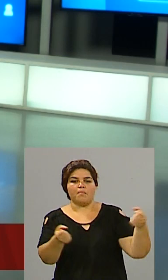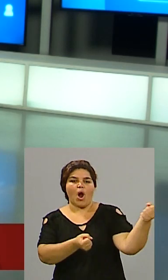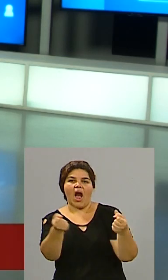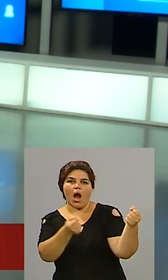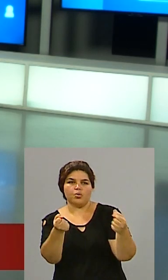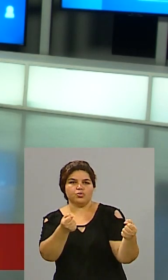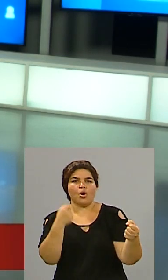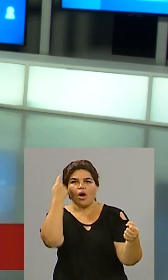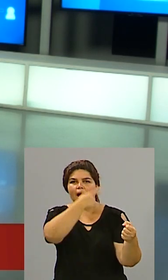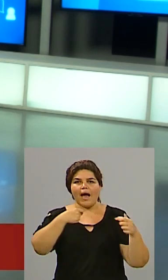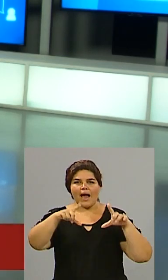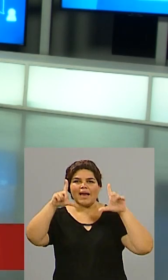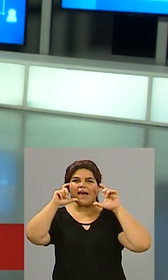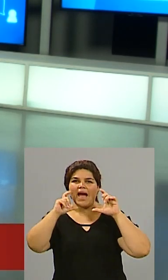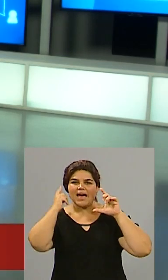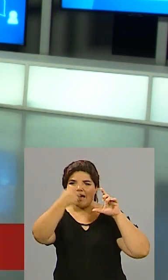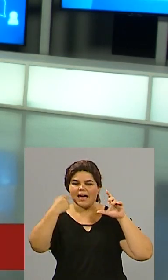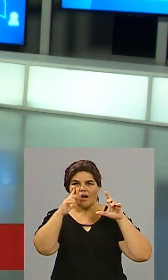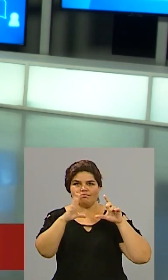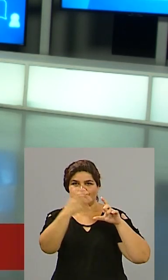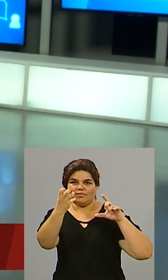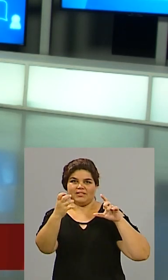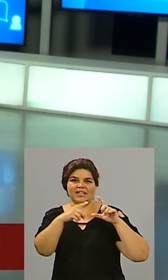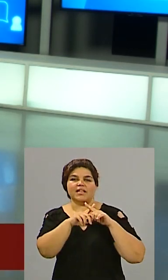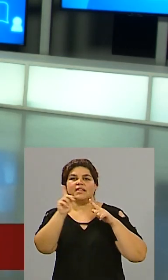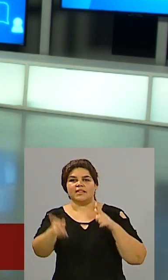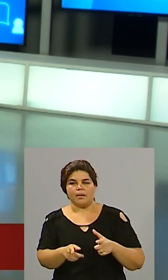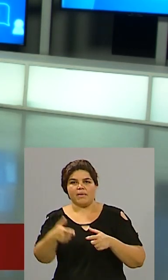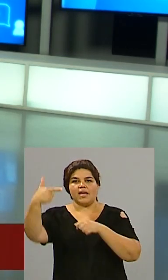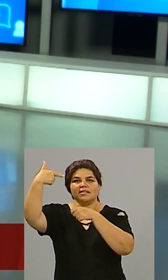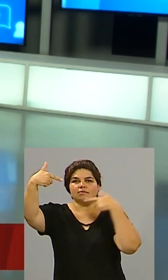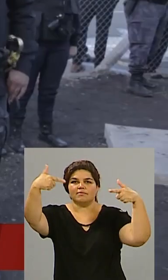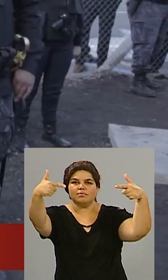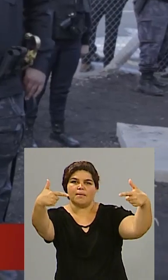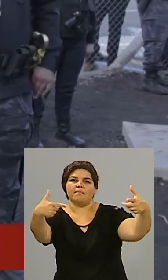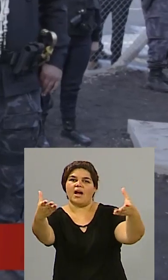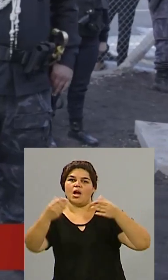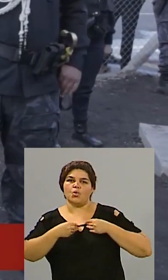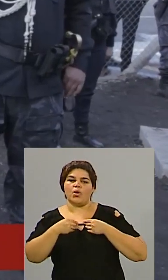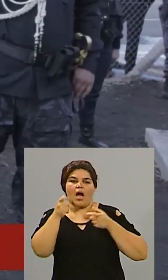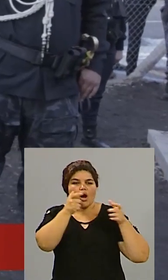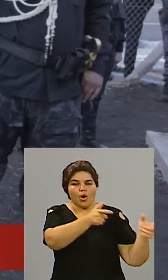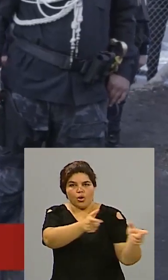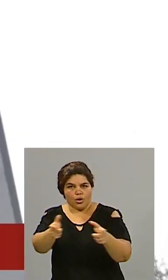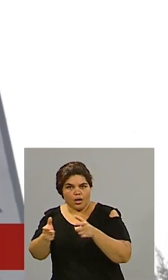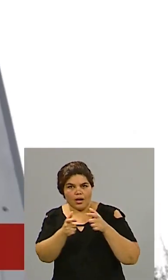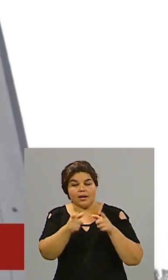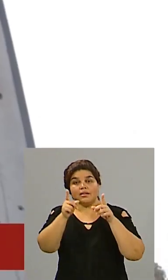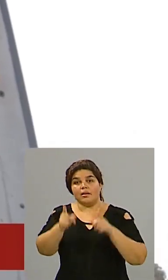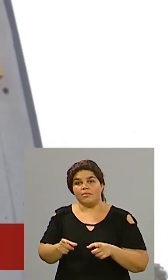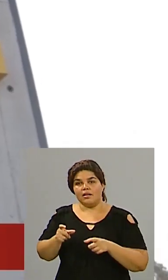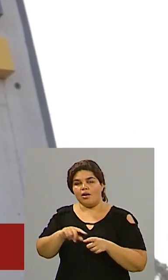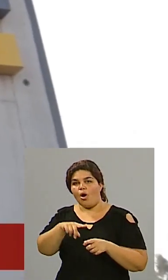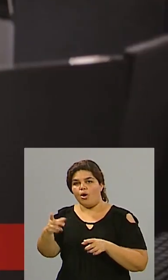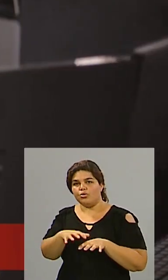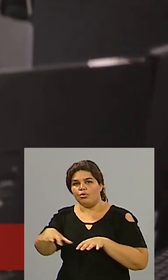sino con el sistema de biovigilancia. Bueno, se ha incorporado un montón de tecnologías. Se está ahora actualizando el SEO, que es muy importante, el